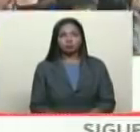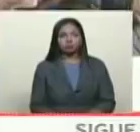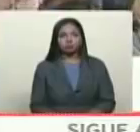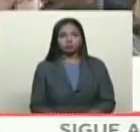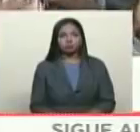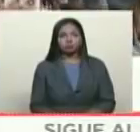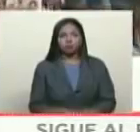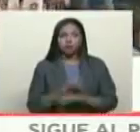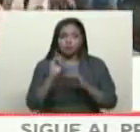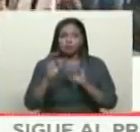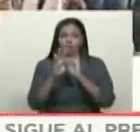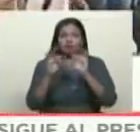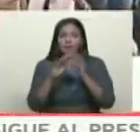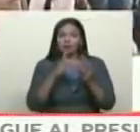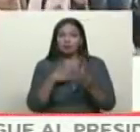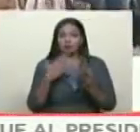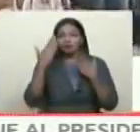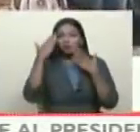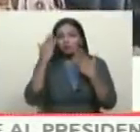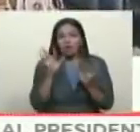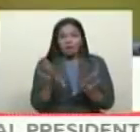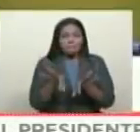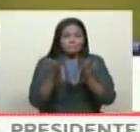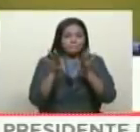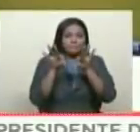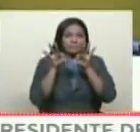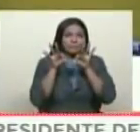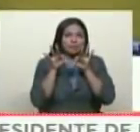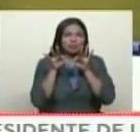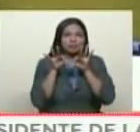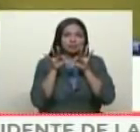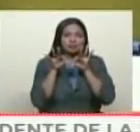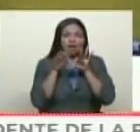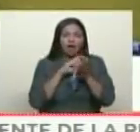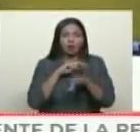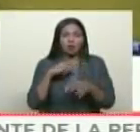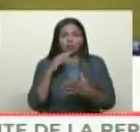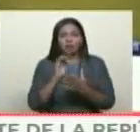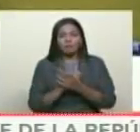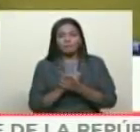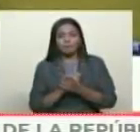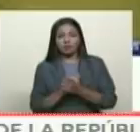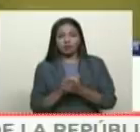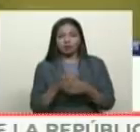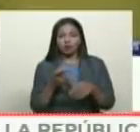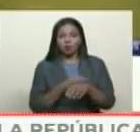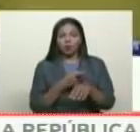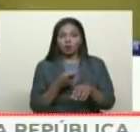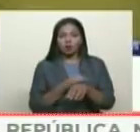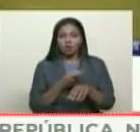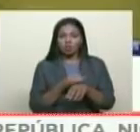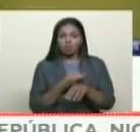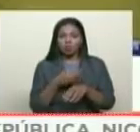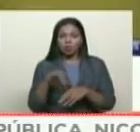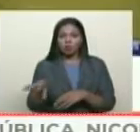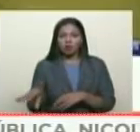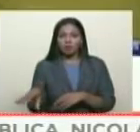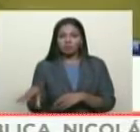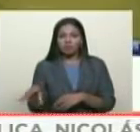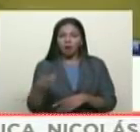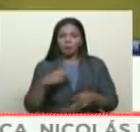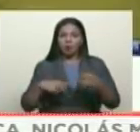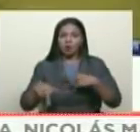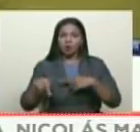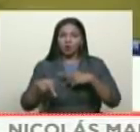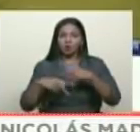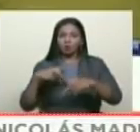Igual quiero saludar de manera muy especial a nuestro compañero gobernador del estado productor